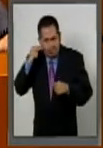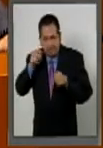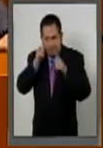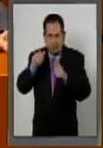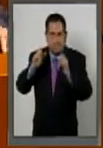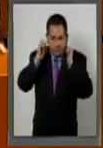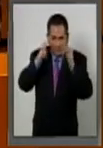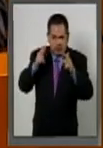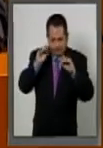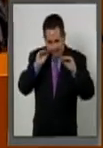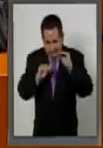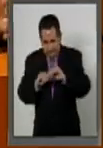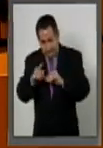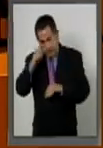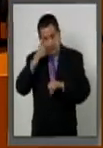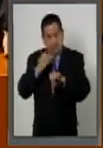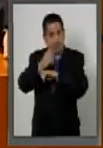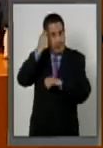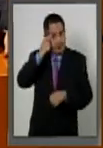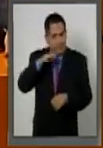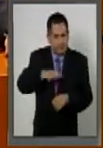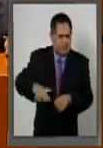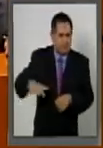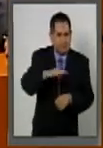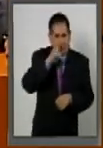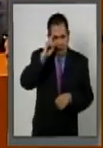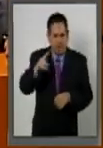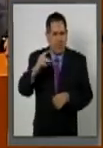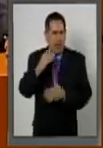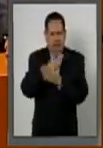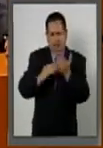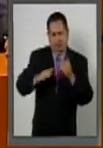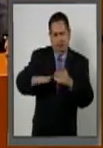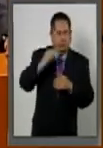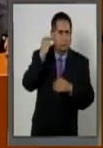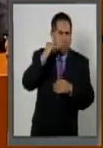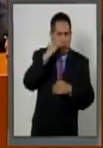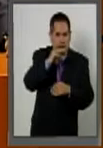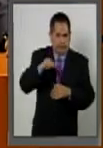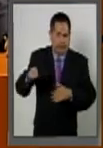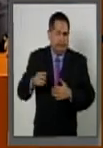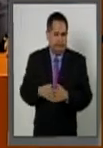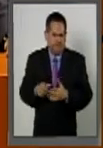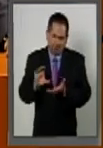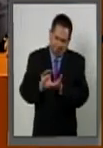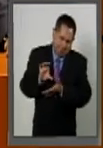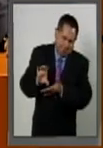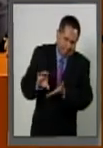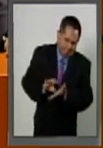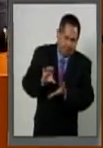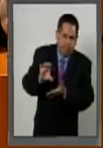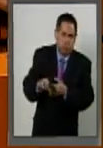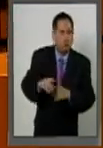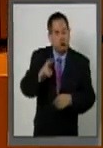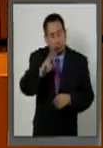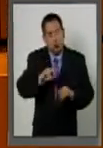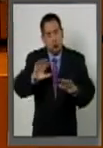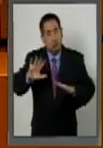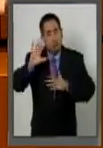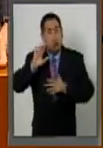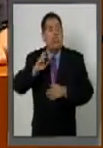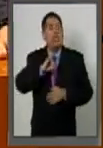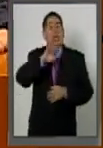chiapas para el estado de guerrero para una parte de michoacán inversiones que quedaron comprometidas que